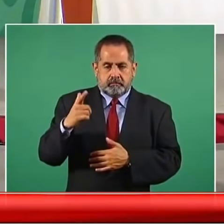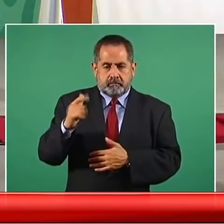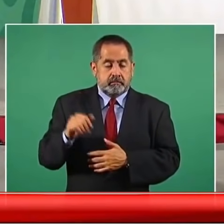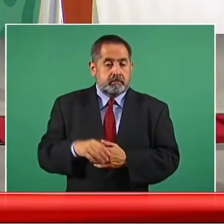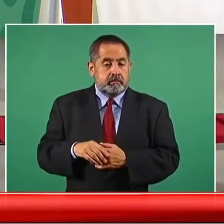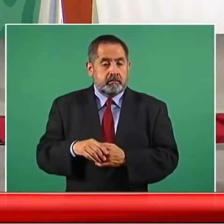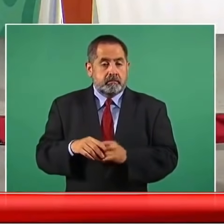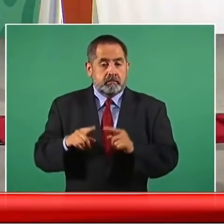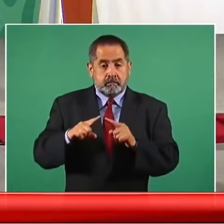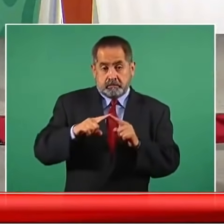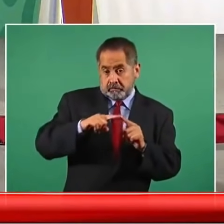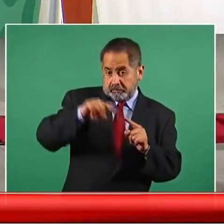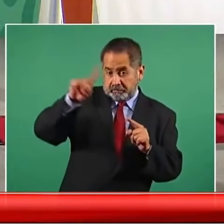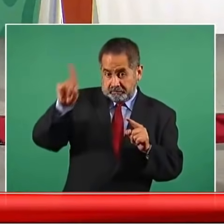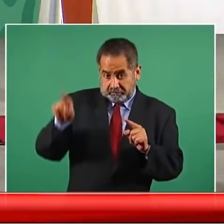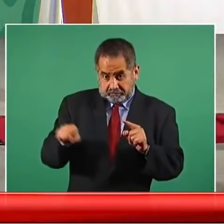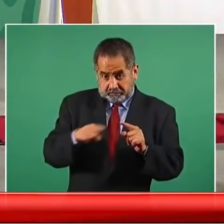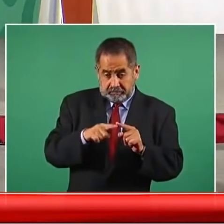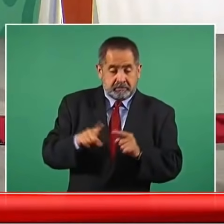son 1.500 kilómetros.